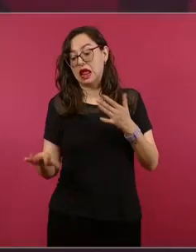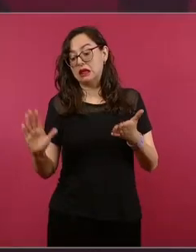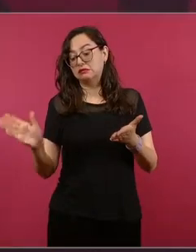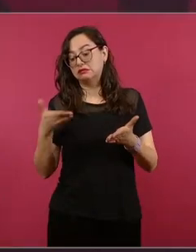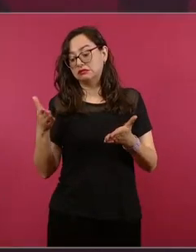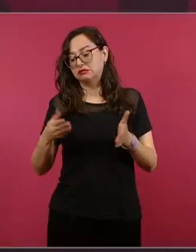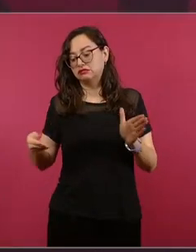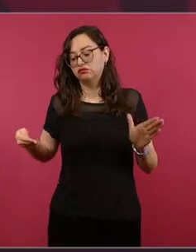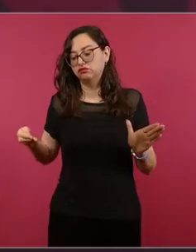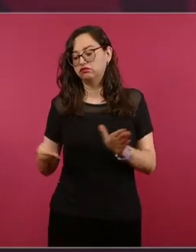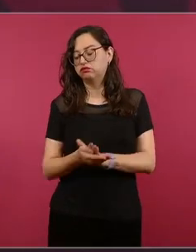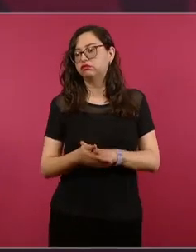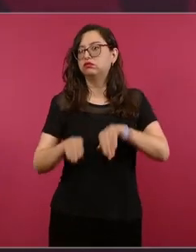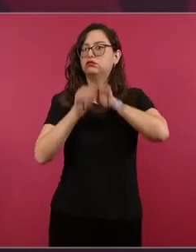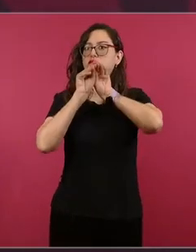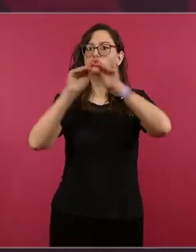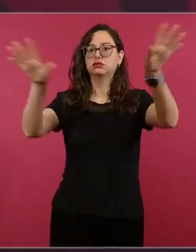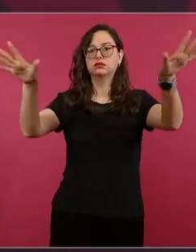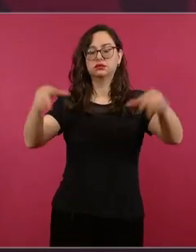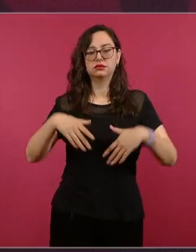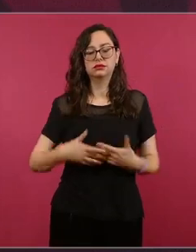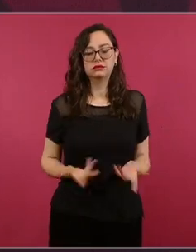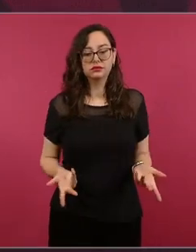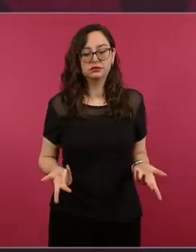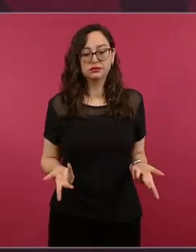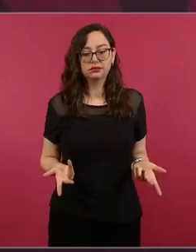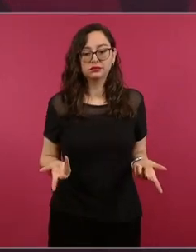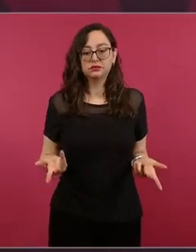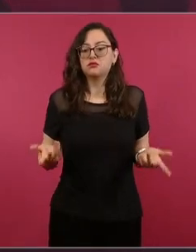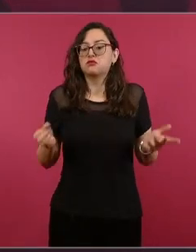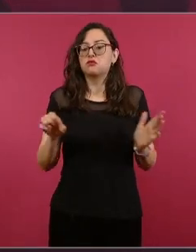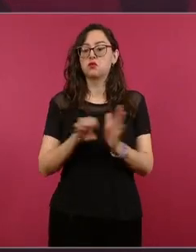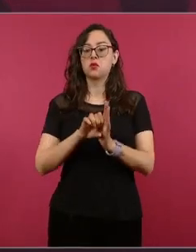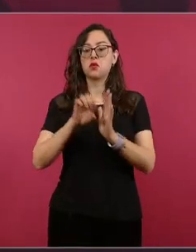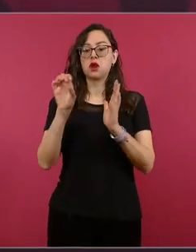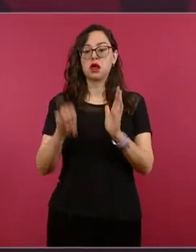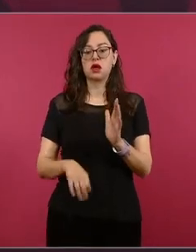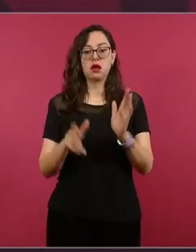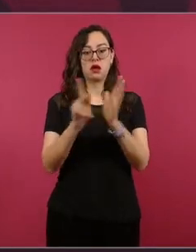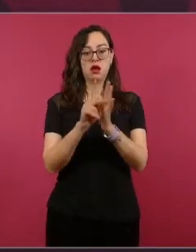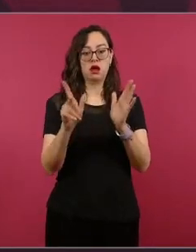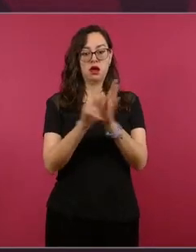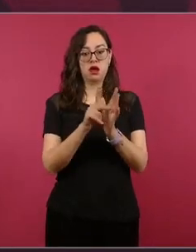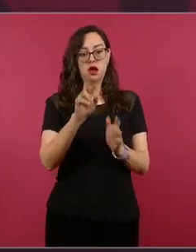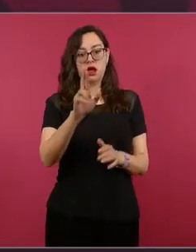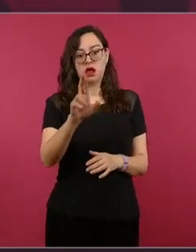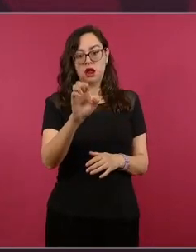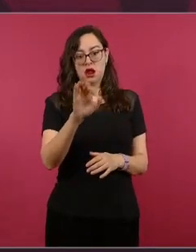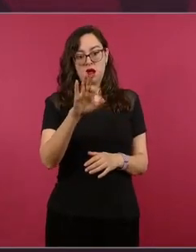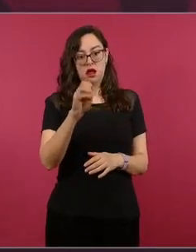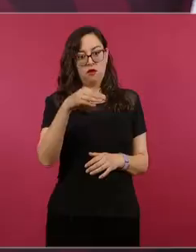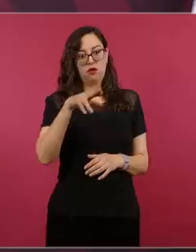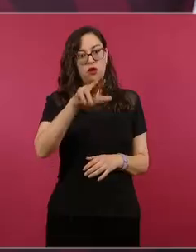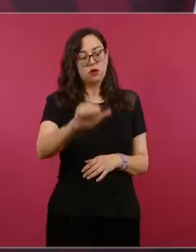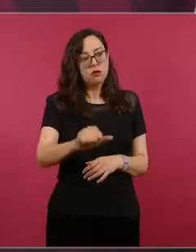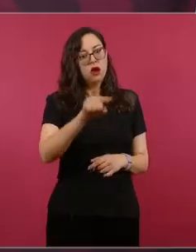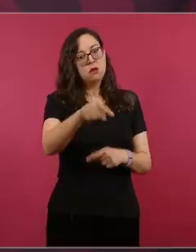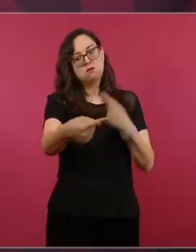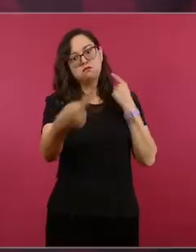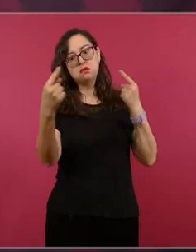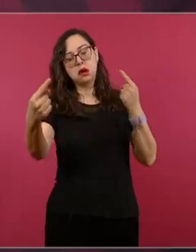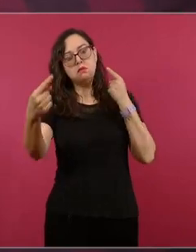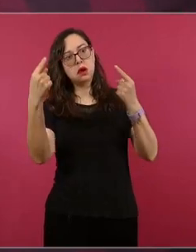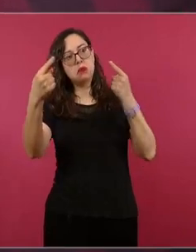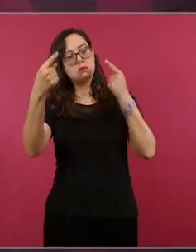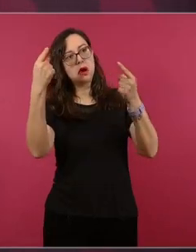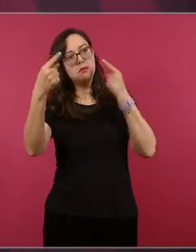en donde no había réplica. En el Reforma, por ejemplo, se puede demostrar, es cosa de ir